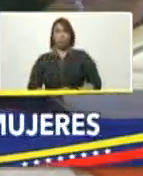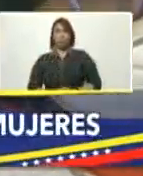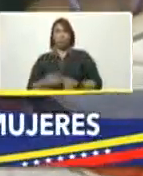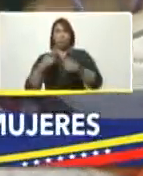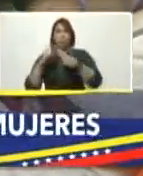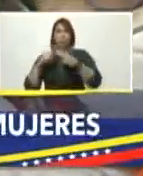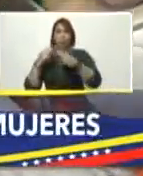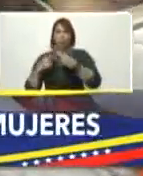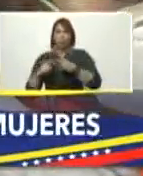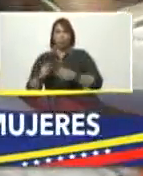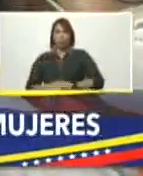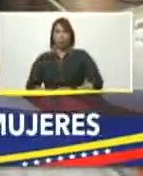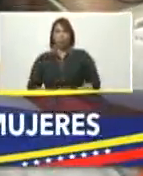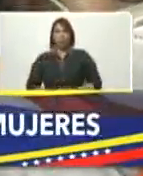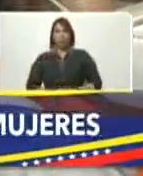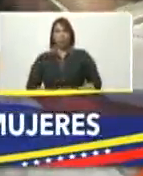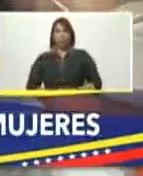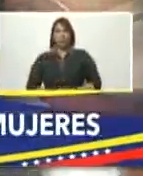etcétera.